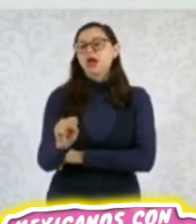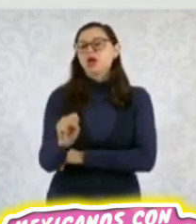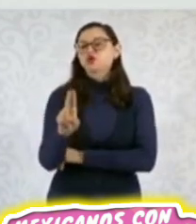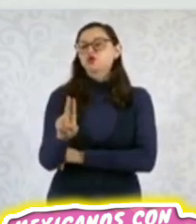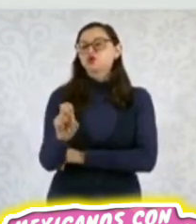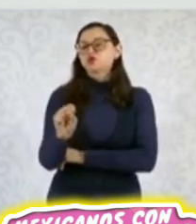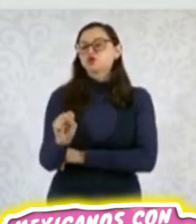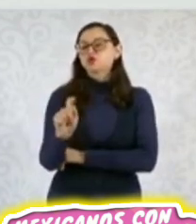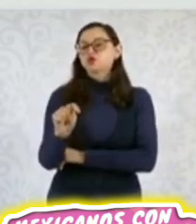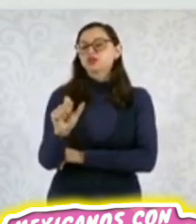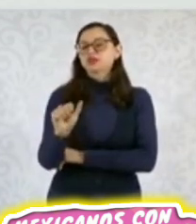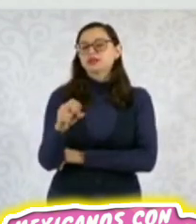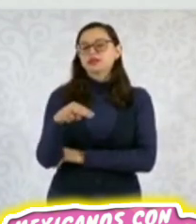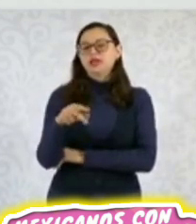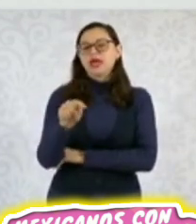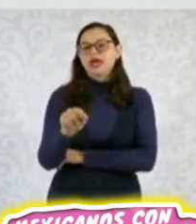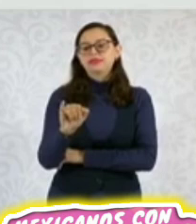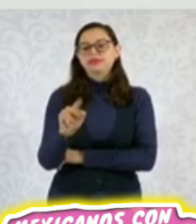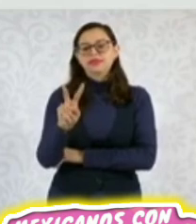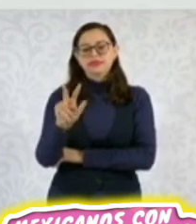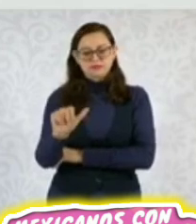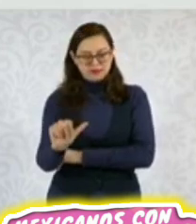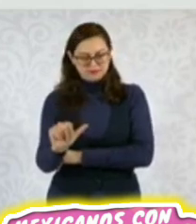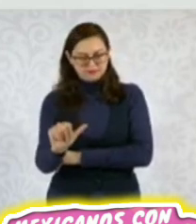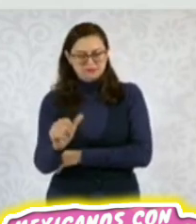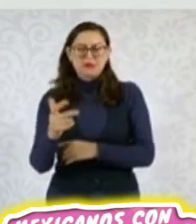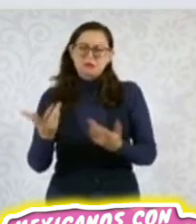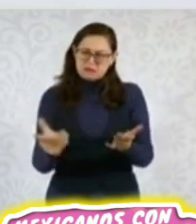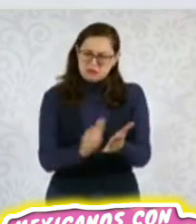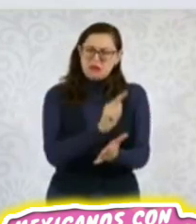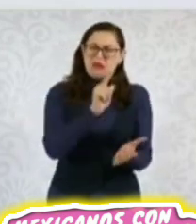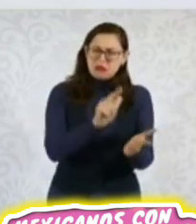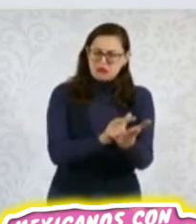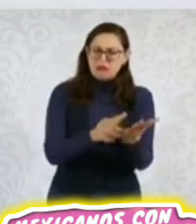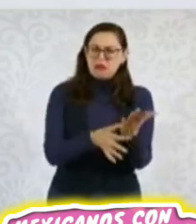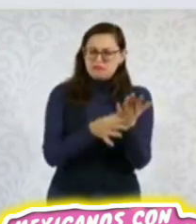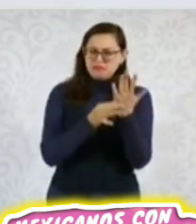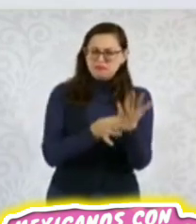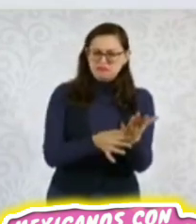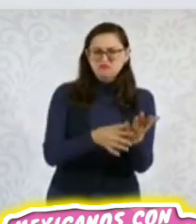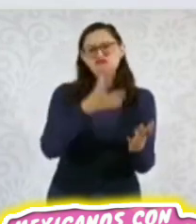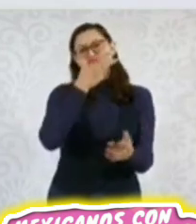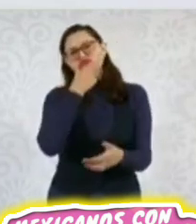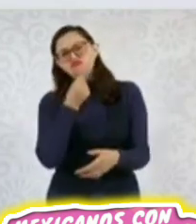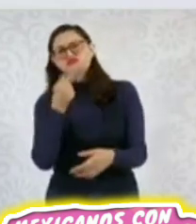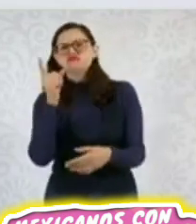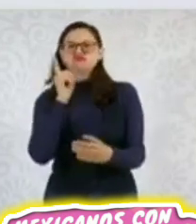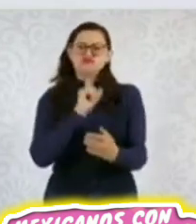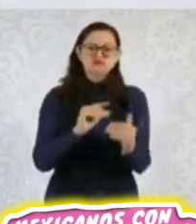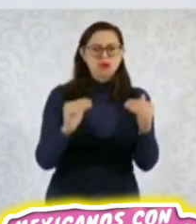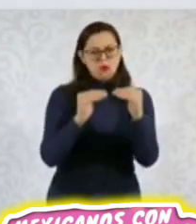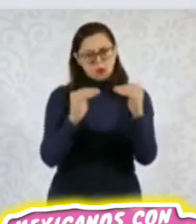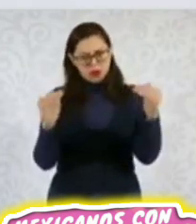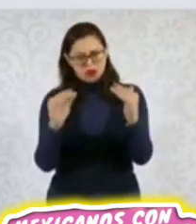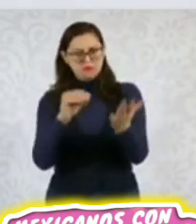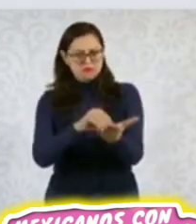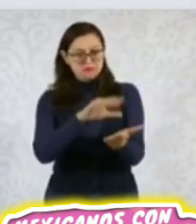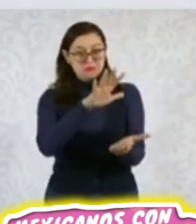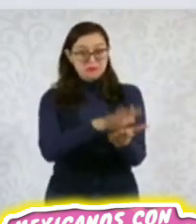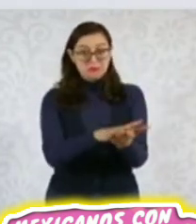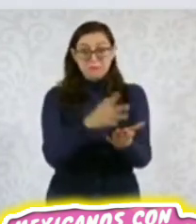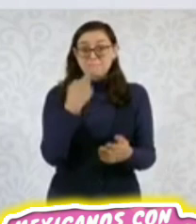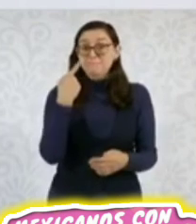Una cosa es la igualdad de hombres y mujeres frente a la ley, y la otra también son las características especiales que tenemos las